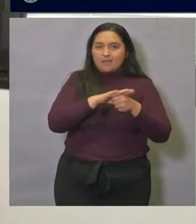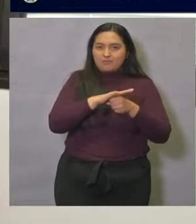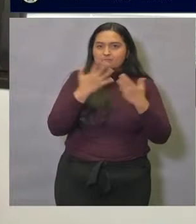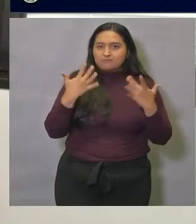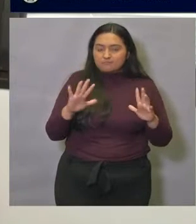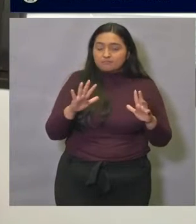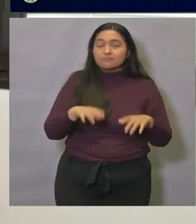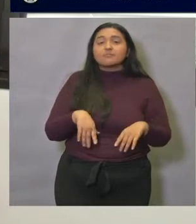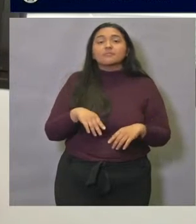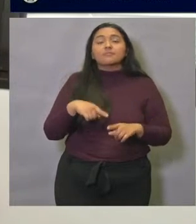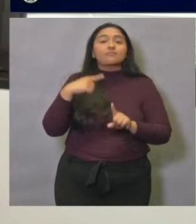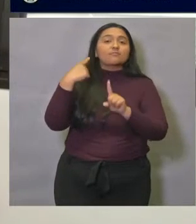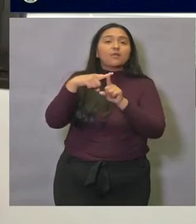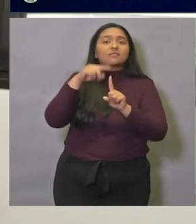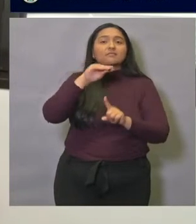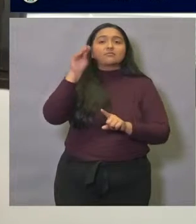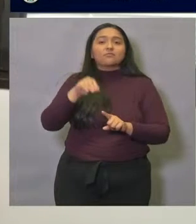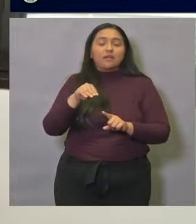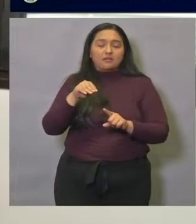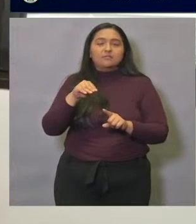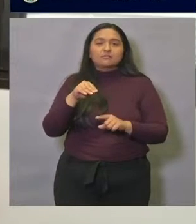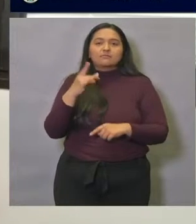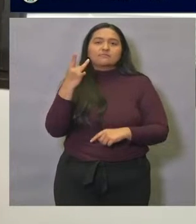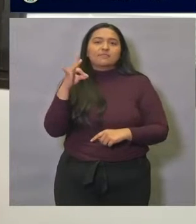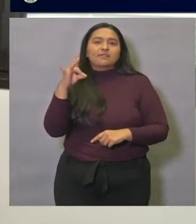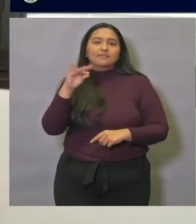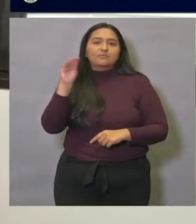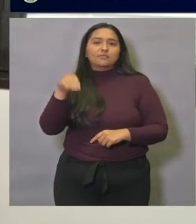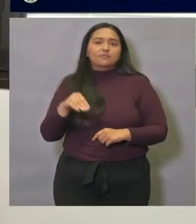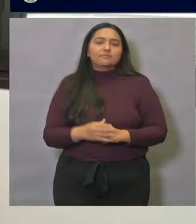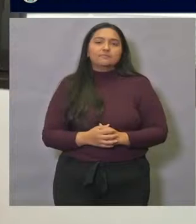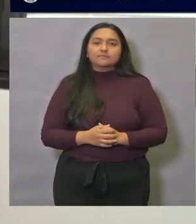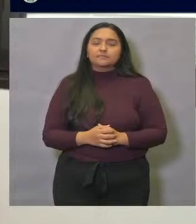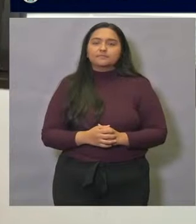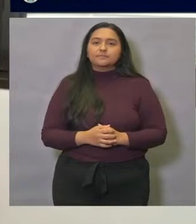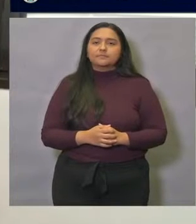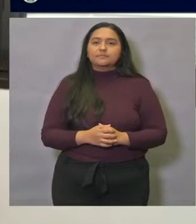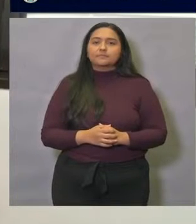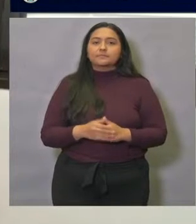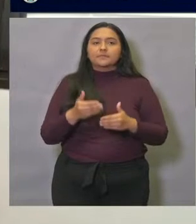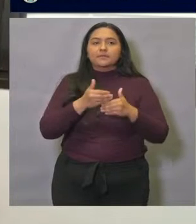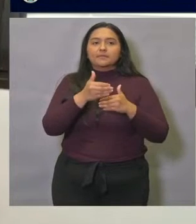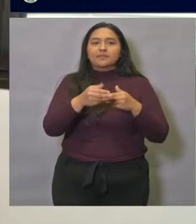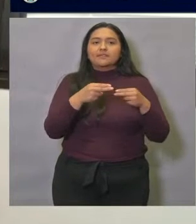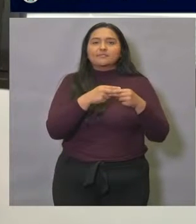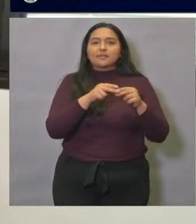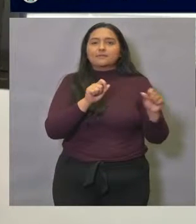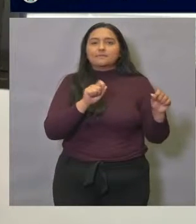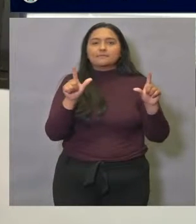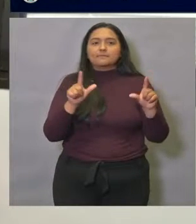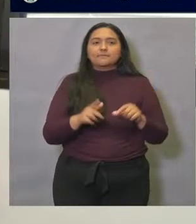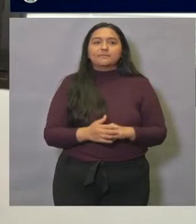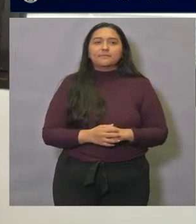tasa de positividad acumulada es del 18%. Next slide, please.